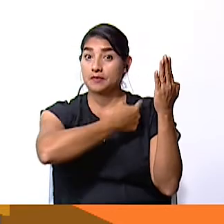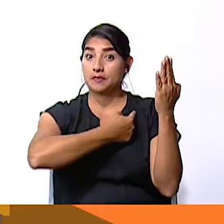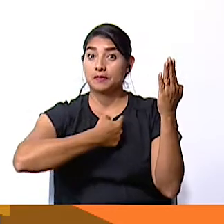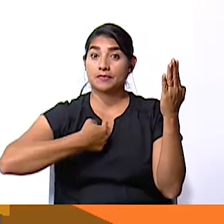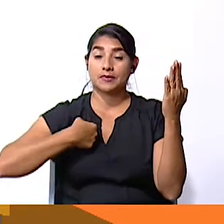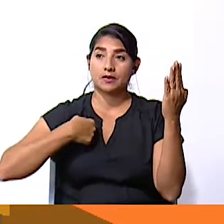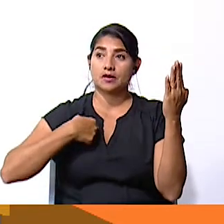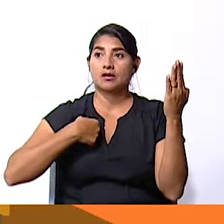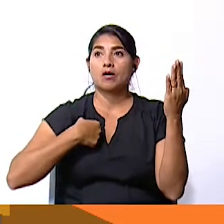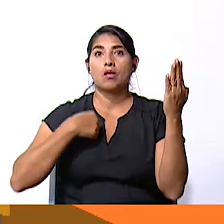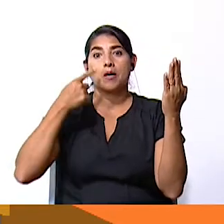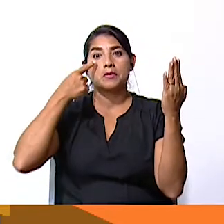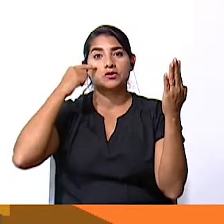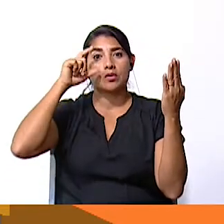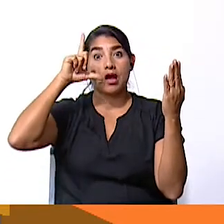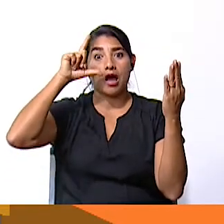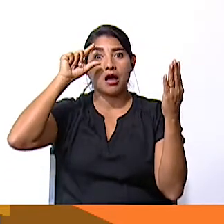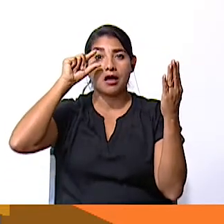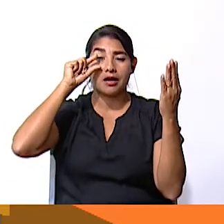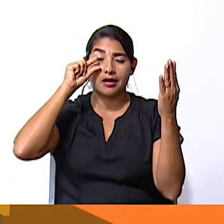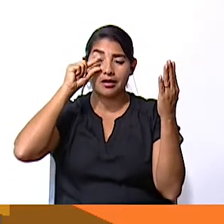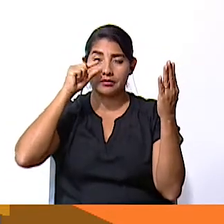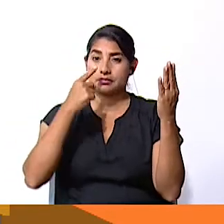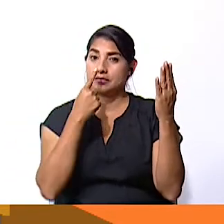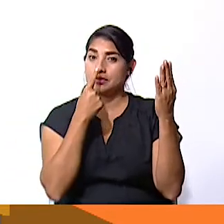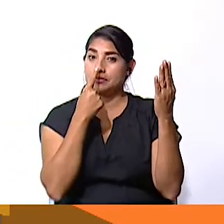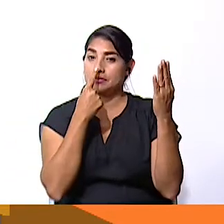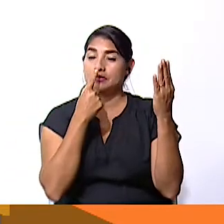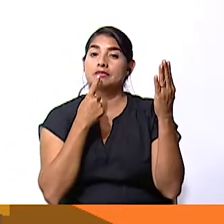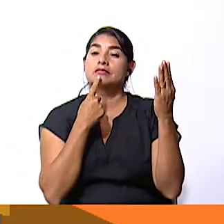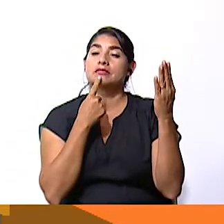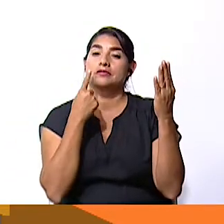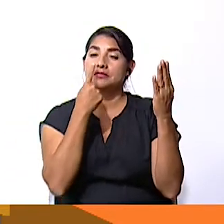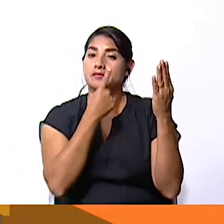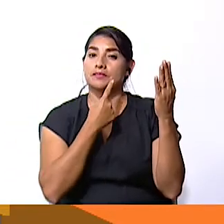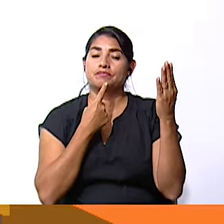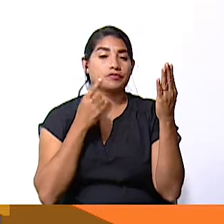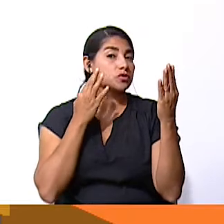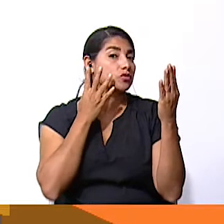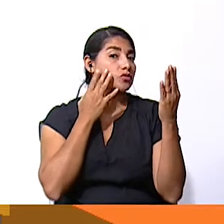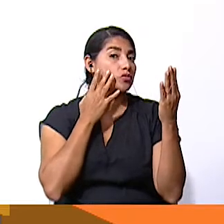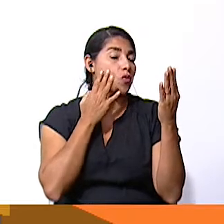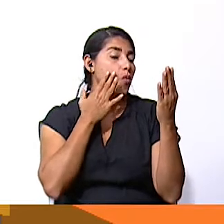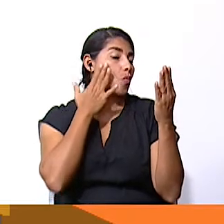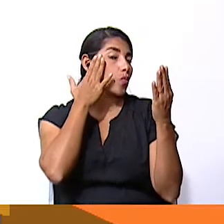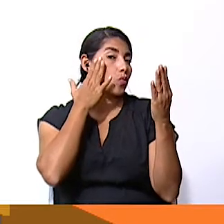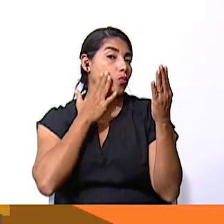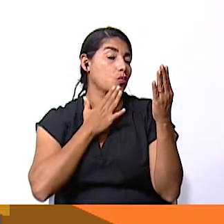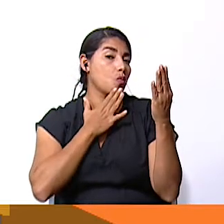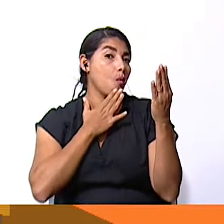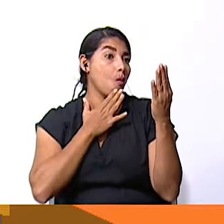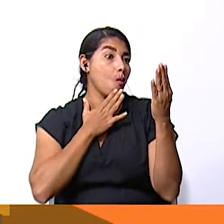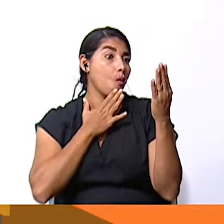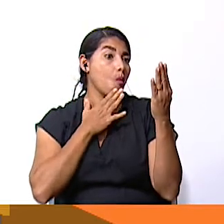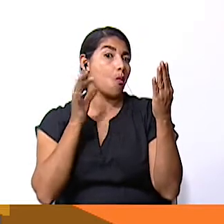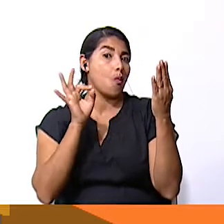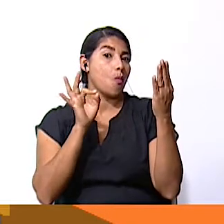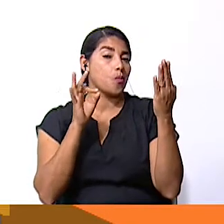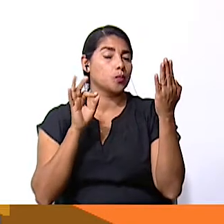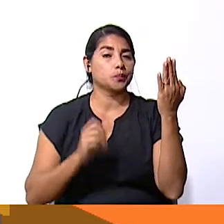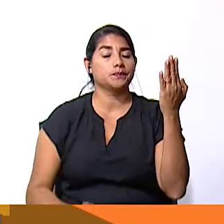el tamaño de los ojos, el tamaño de la boca, color de la piel. Muy